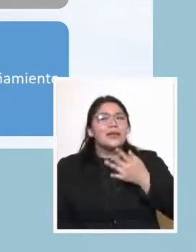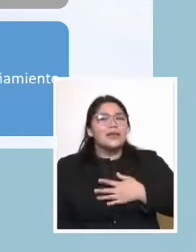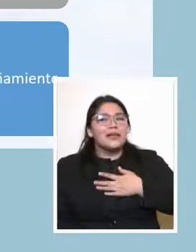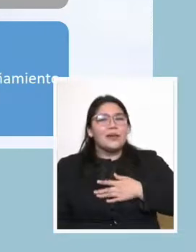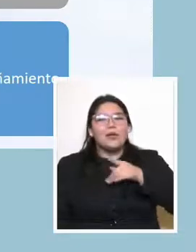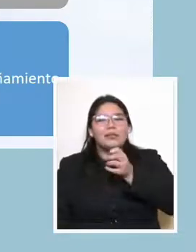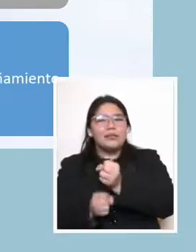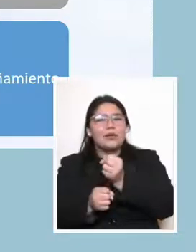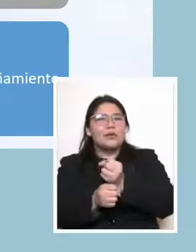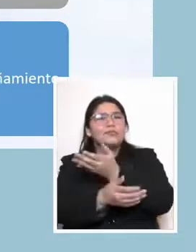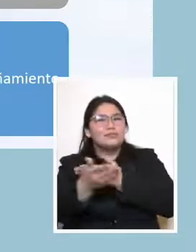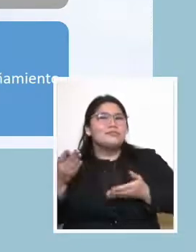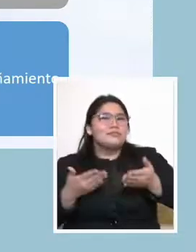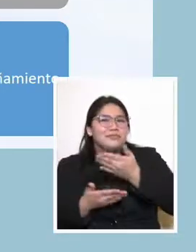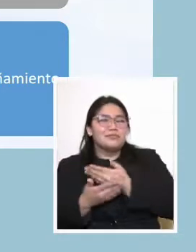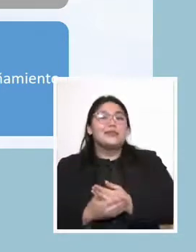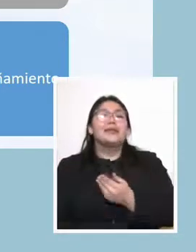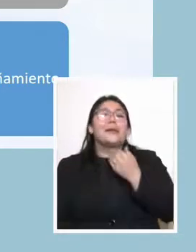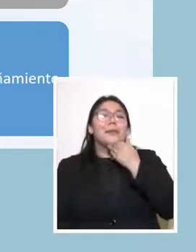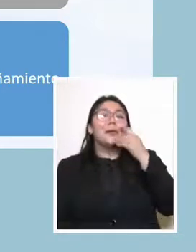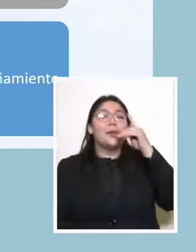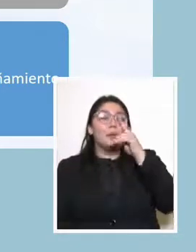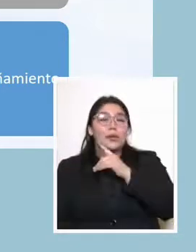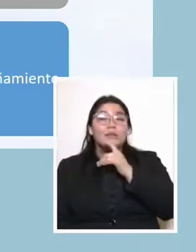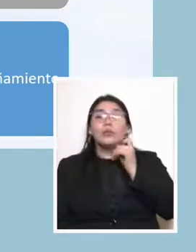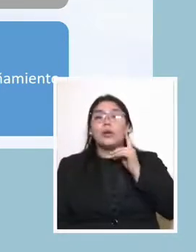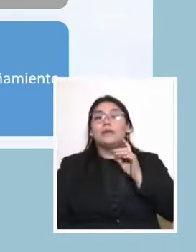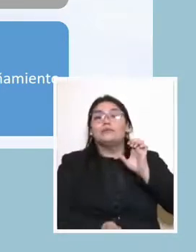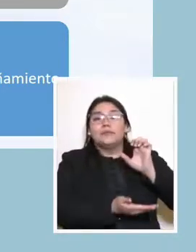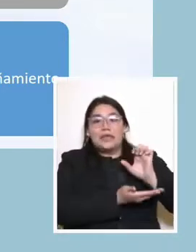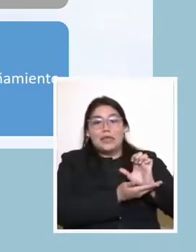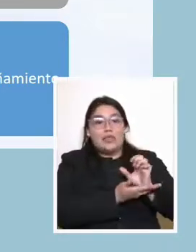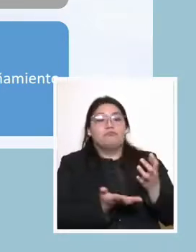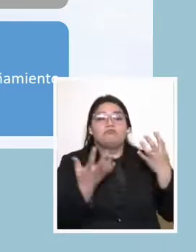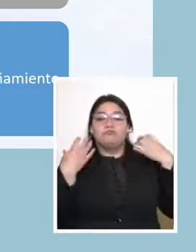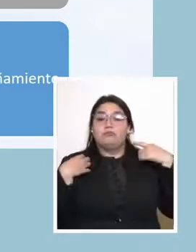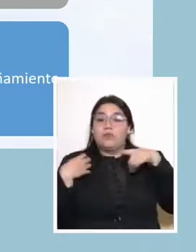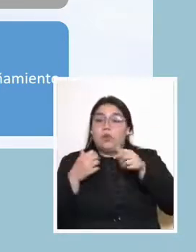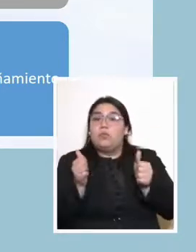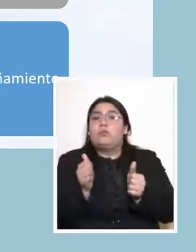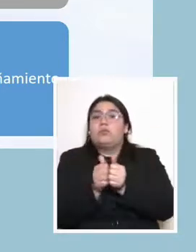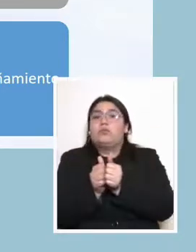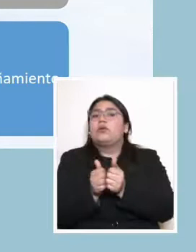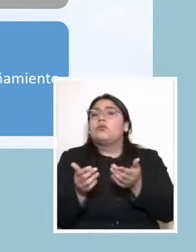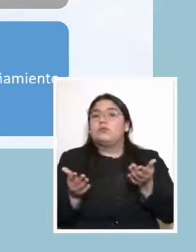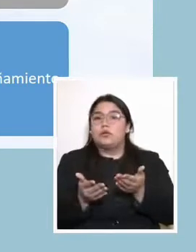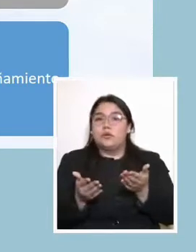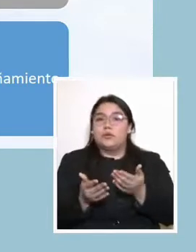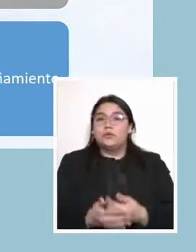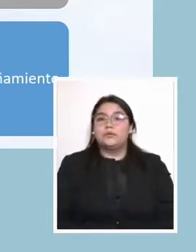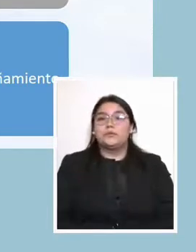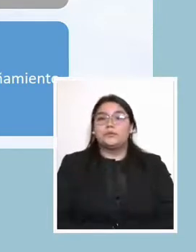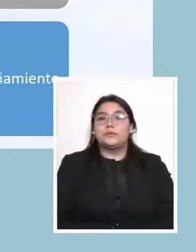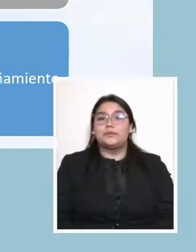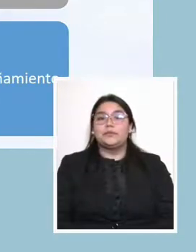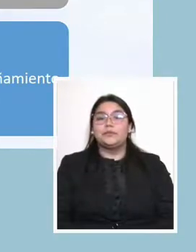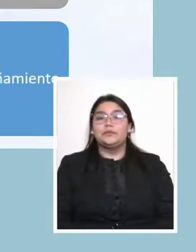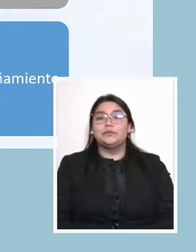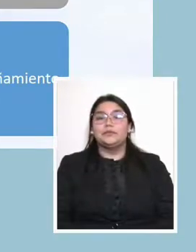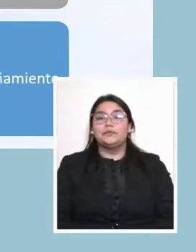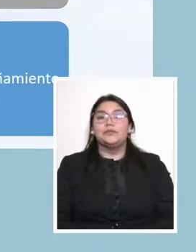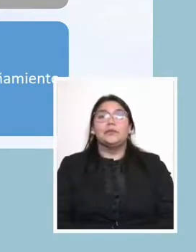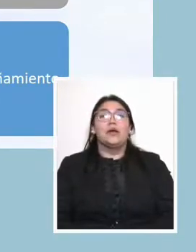colaboración. Y por último, la responsabilidad que tiene el Estado respecto de este acompañamiento. Una expresión muy clara de eso